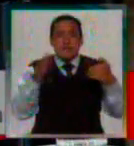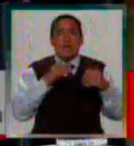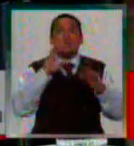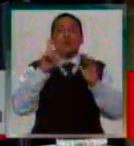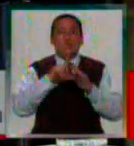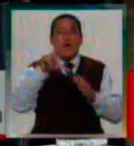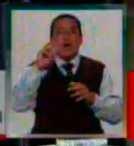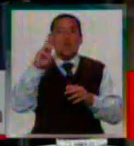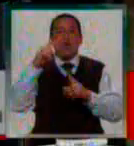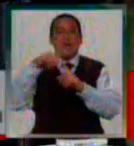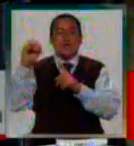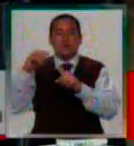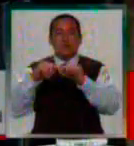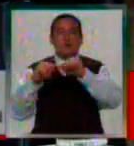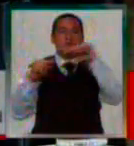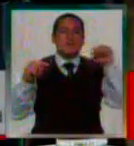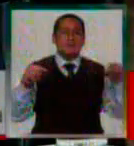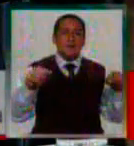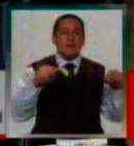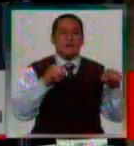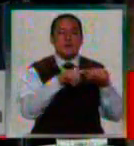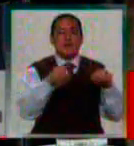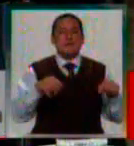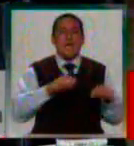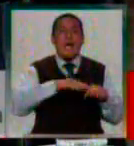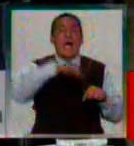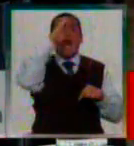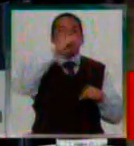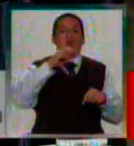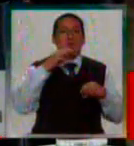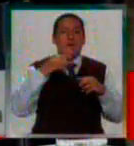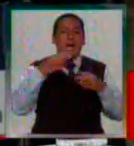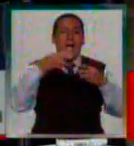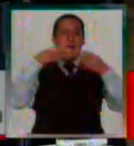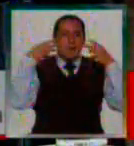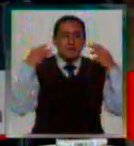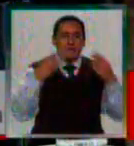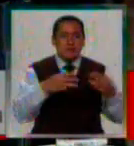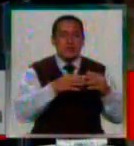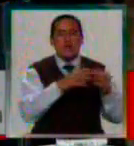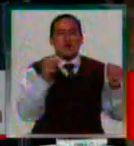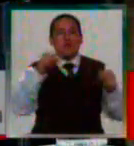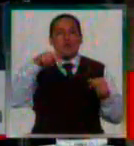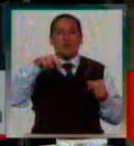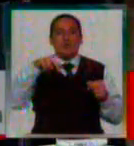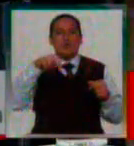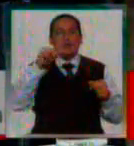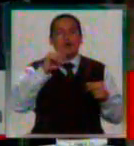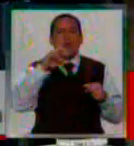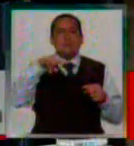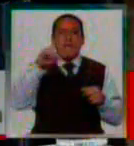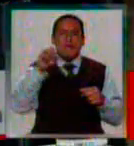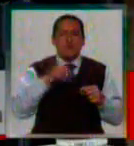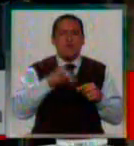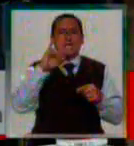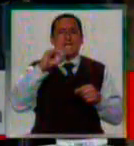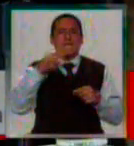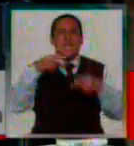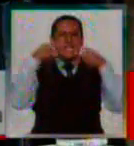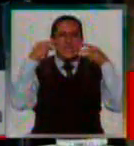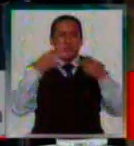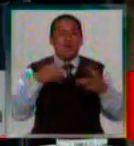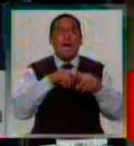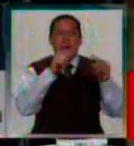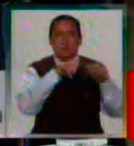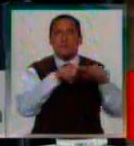Qué distancia hay entre la provincia de de alto amazonas por ejemplo con con con iquitos con Loreto mismo no Entonces